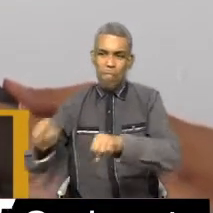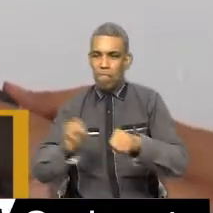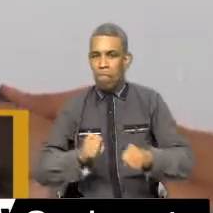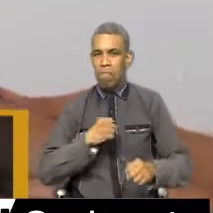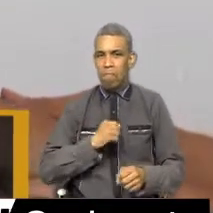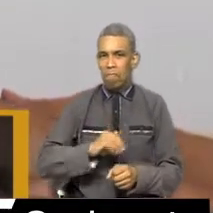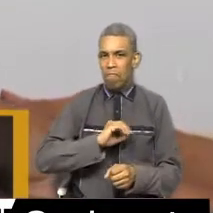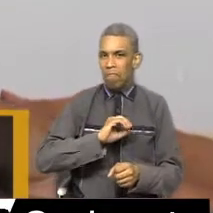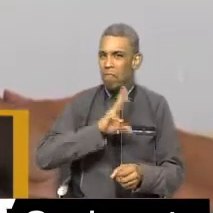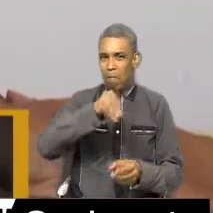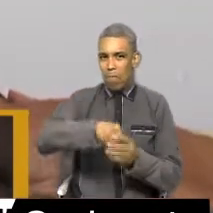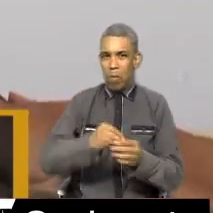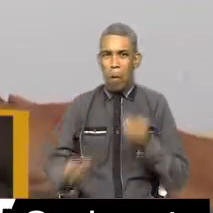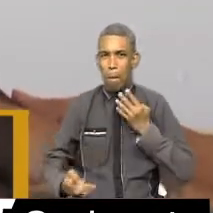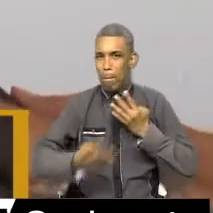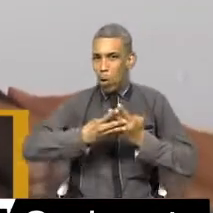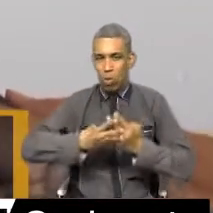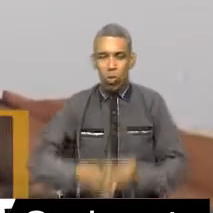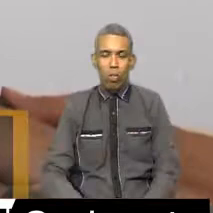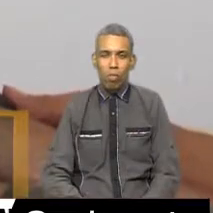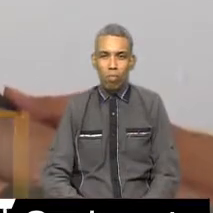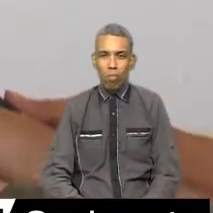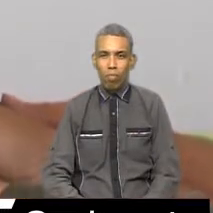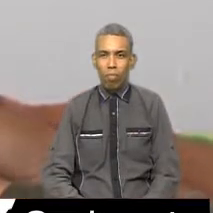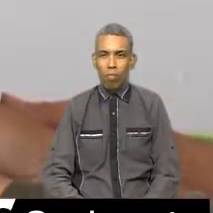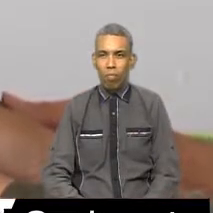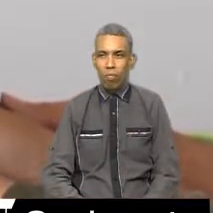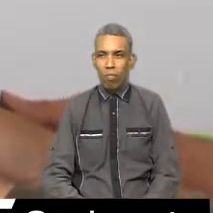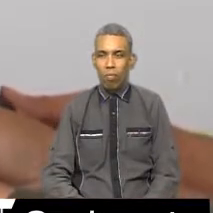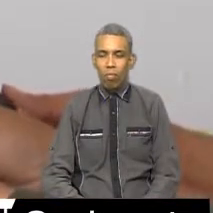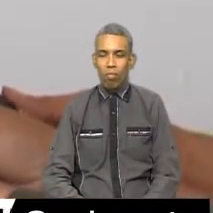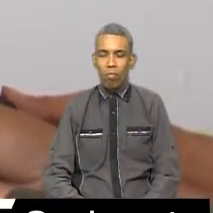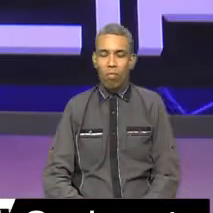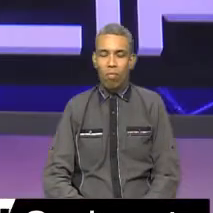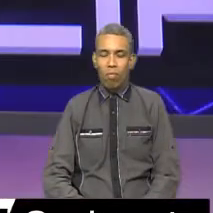el juez control de garantías les pueda definir su situación jurídica.